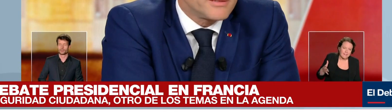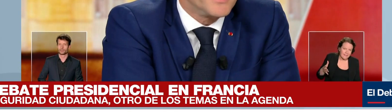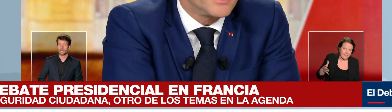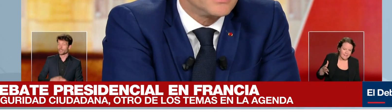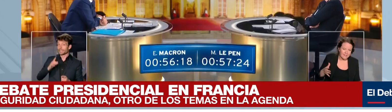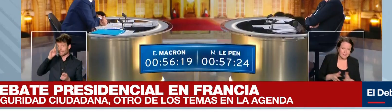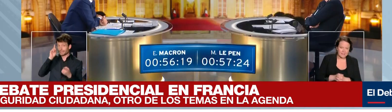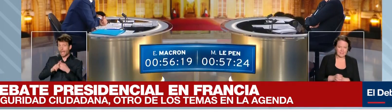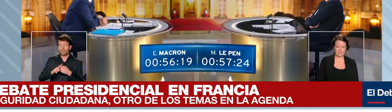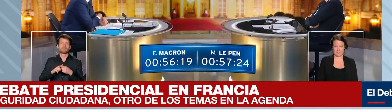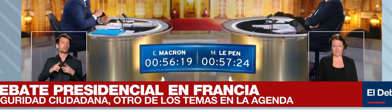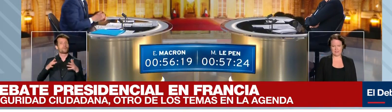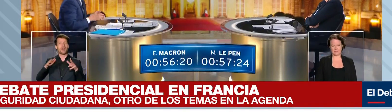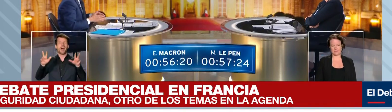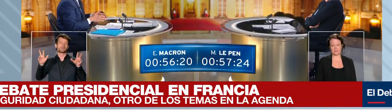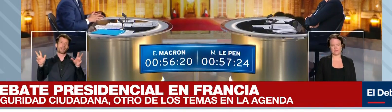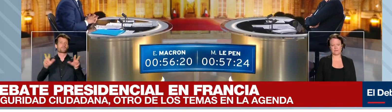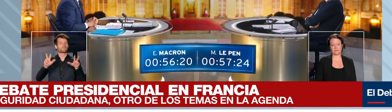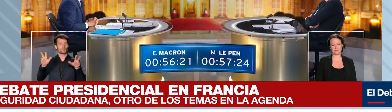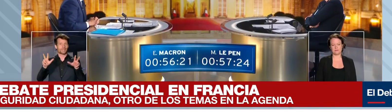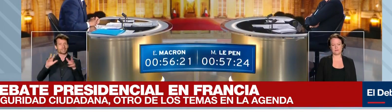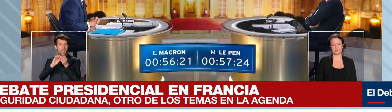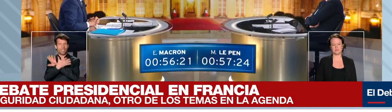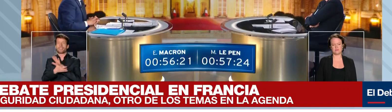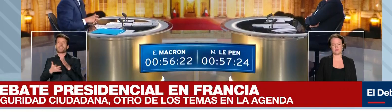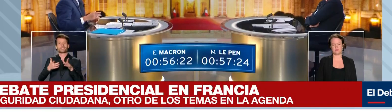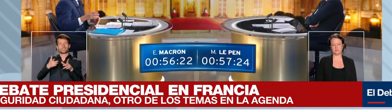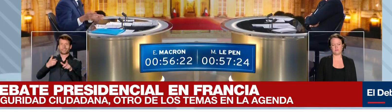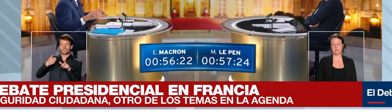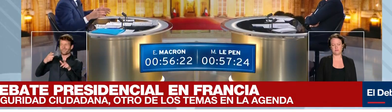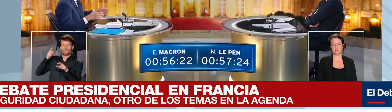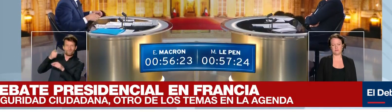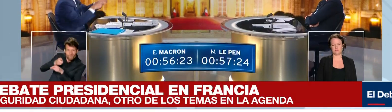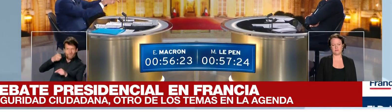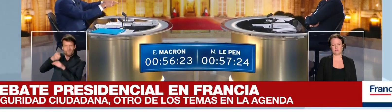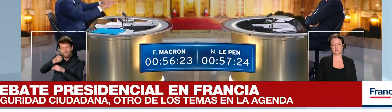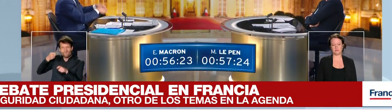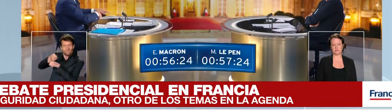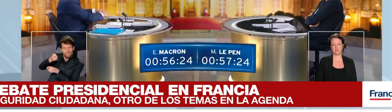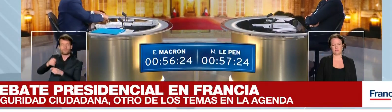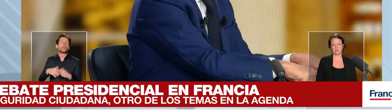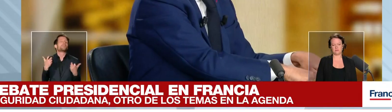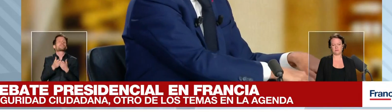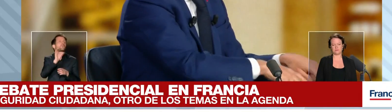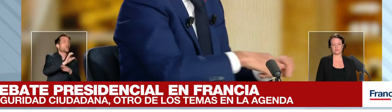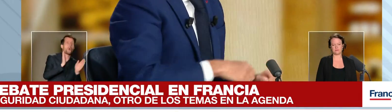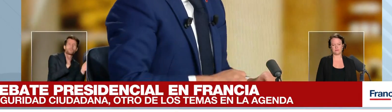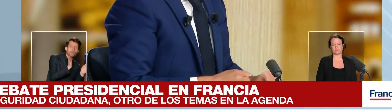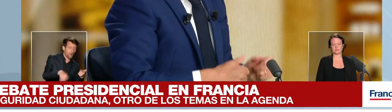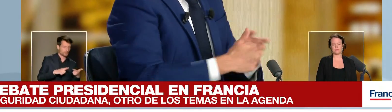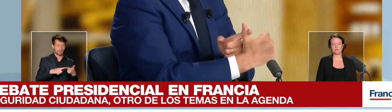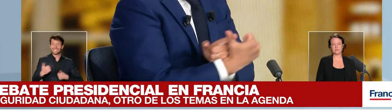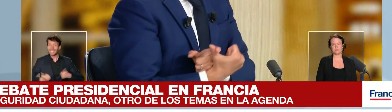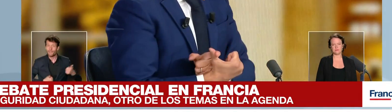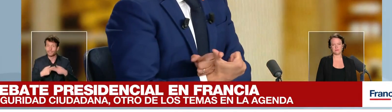que tiene, es el ciberespacio, porque muchos de los riesgos van a ser los ciberataques contra los